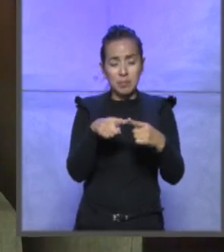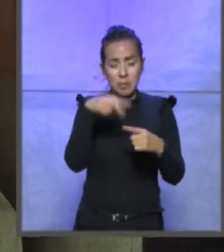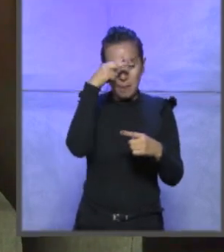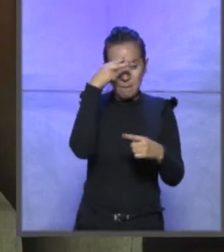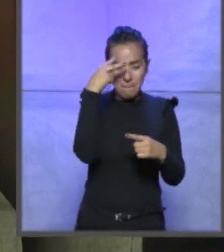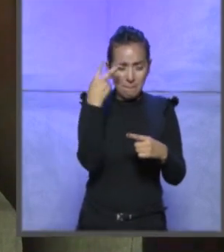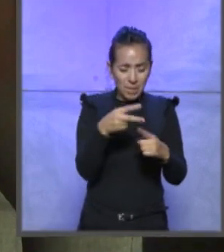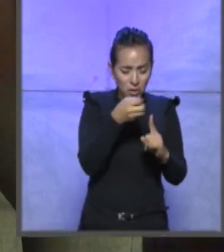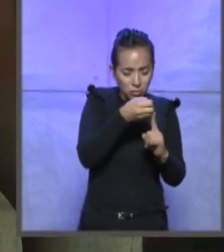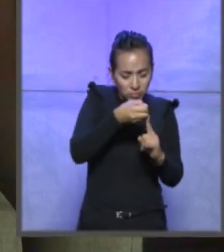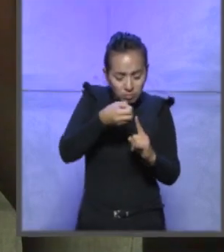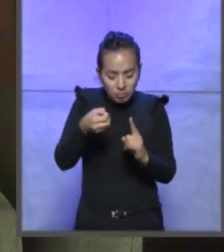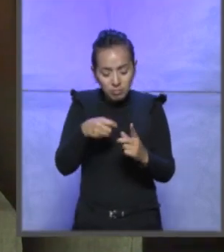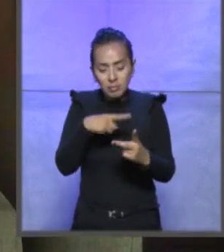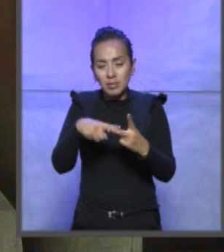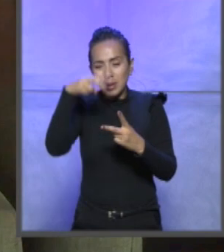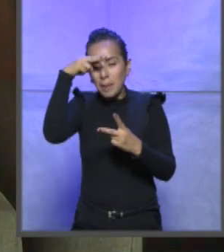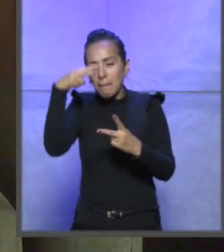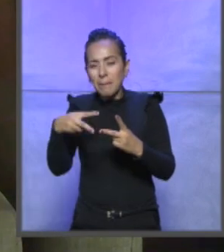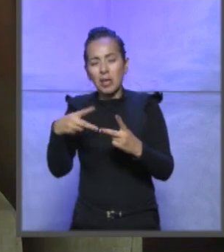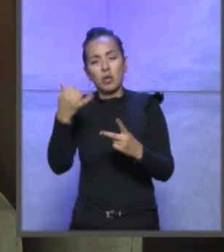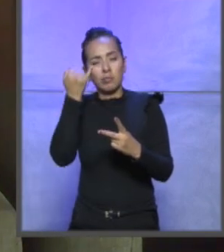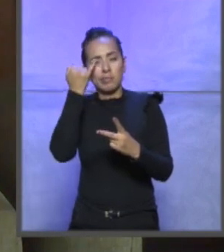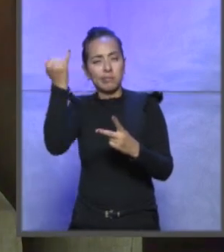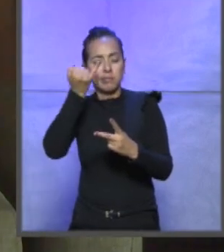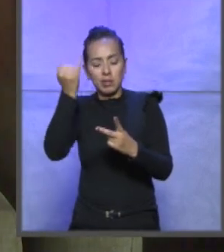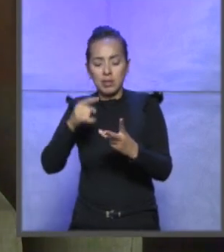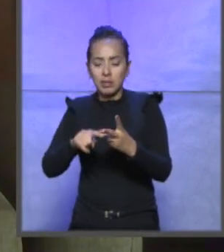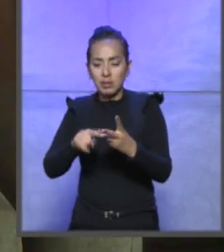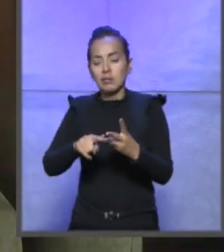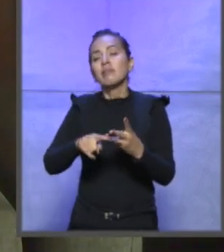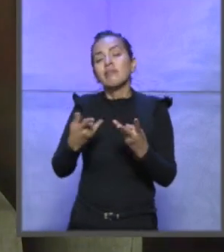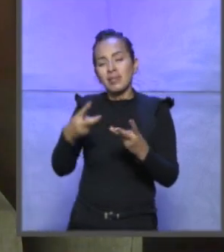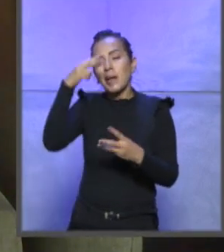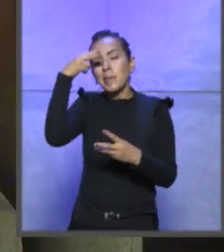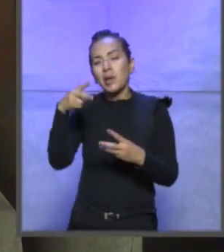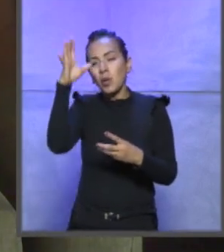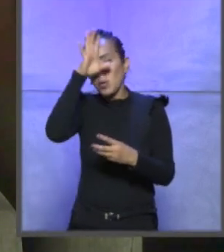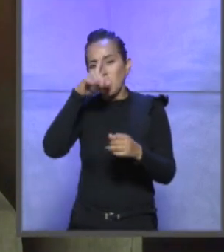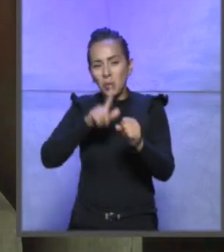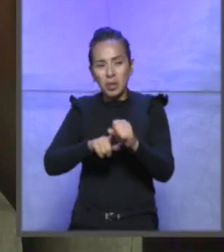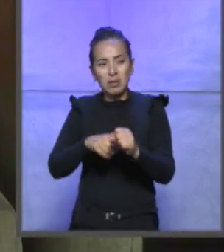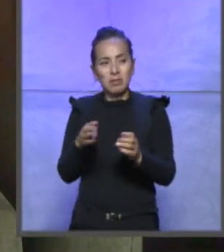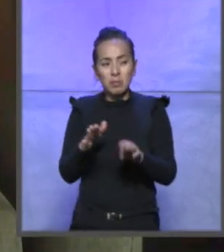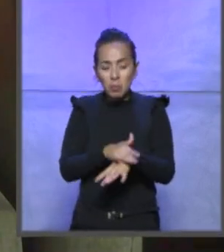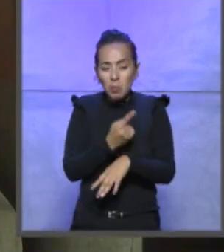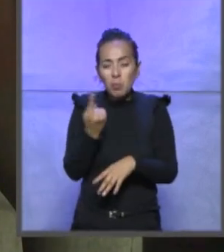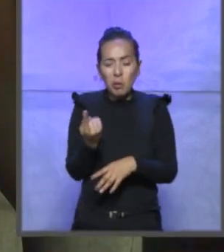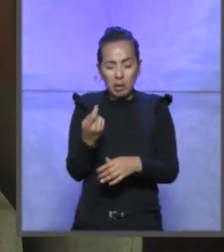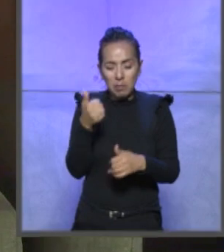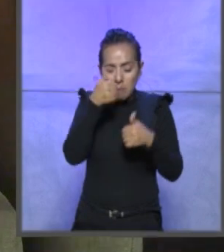el México estructural. Segundo, el México ideológico. Y tercero, el México cultural. ¿Por qué? Porque vamos